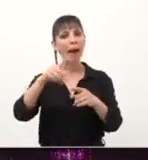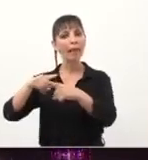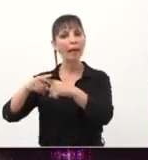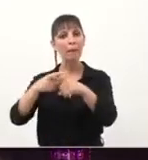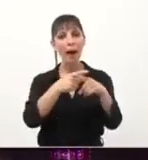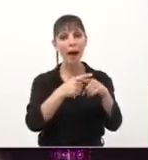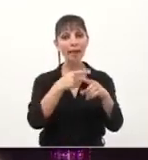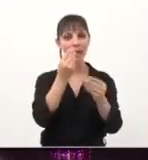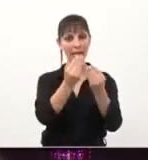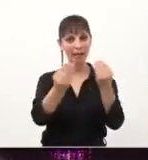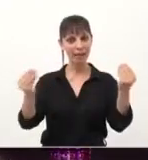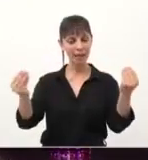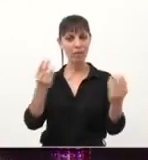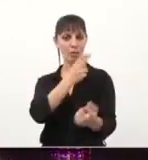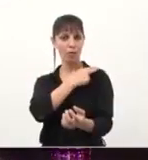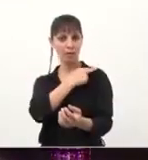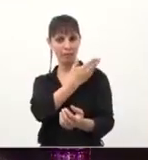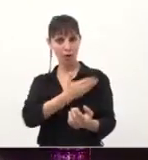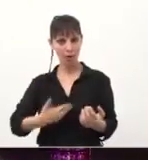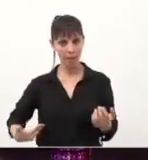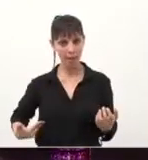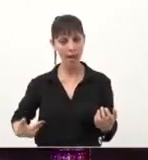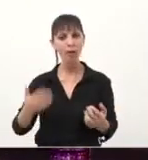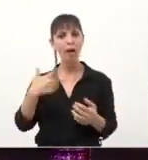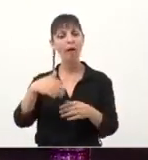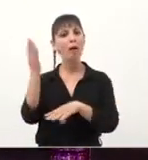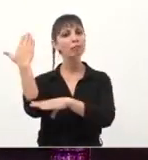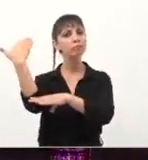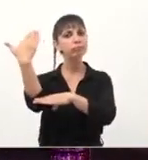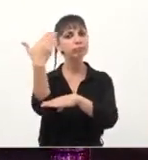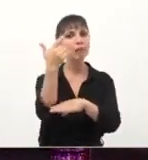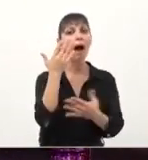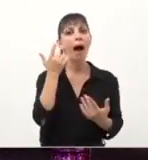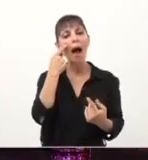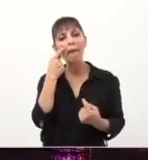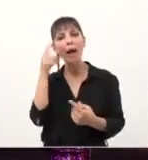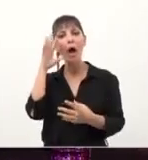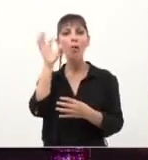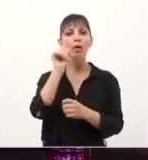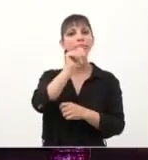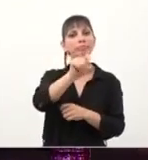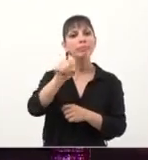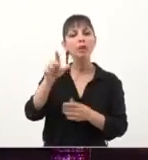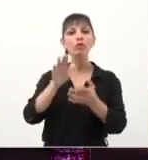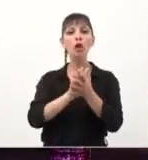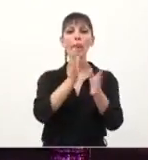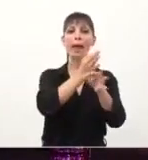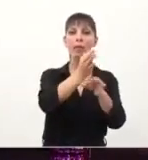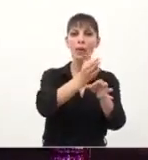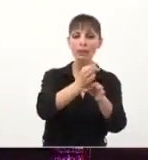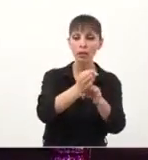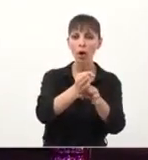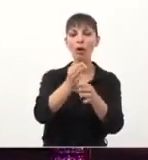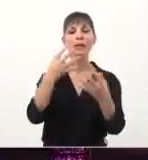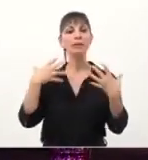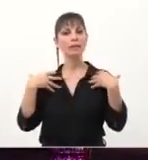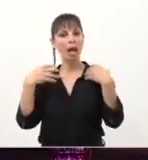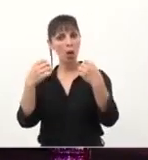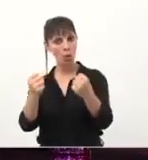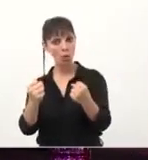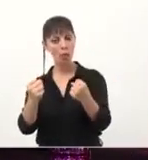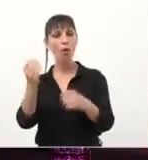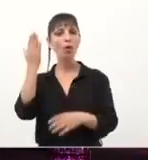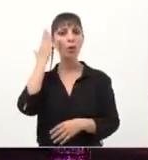candidatos a jefes de gobierno. Vamos a escuchar qué es lo que opinan, qué es lo que dicen sobre educación, sobre salud,